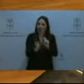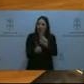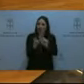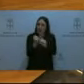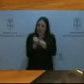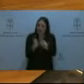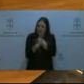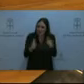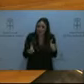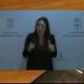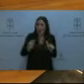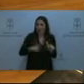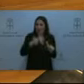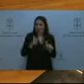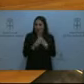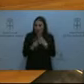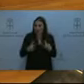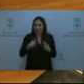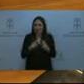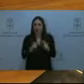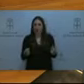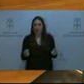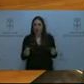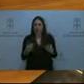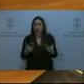oportunidades en Asturias. Y